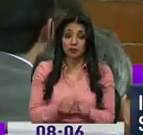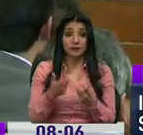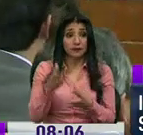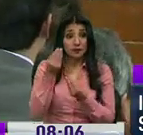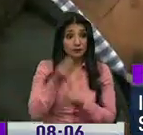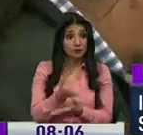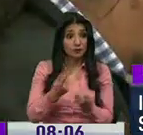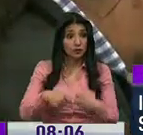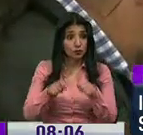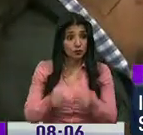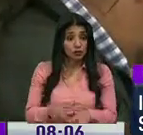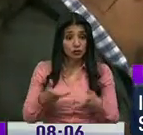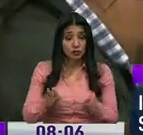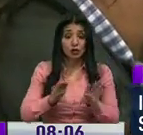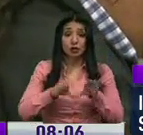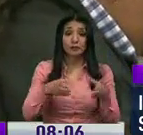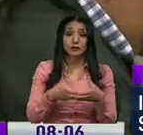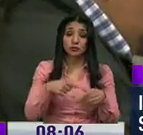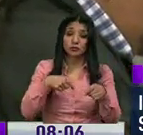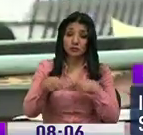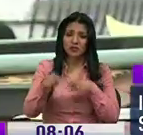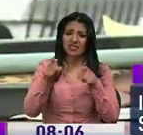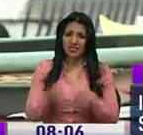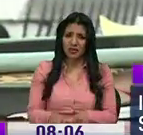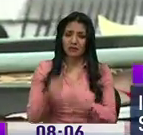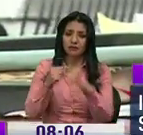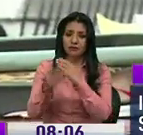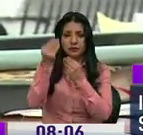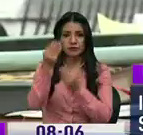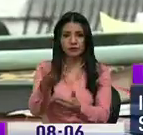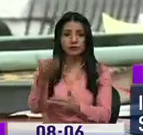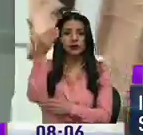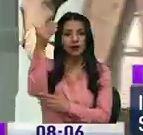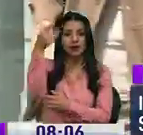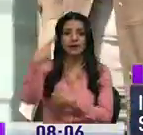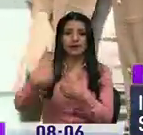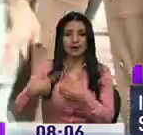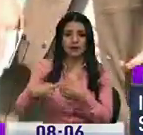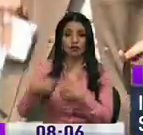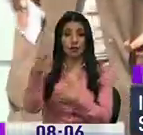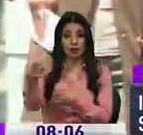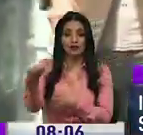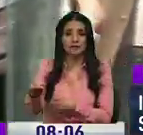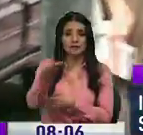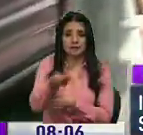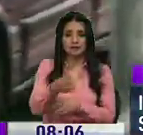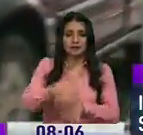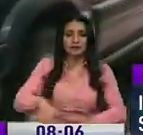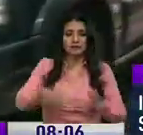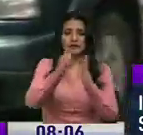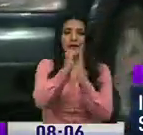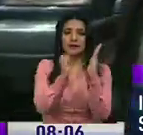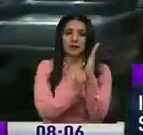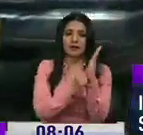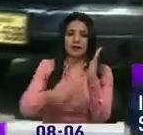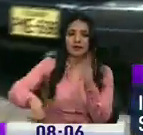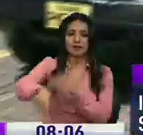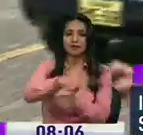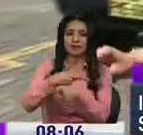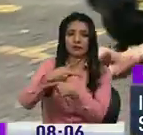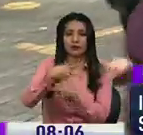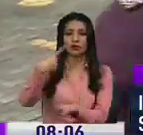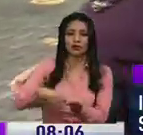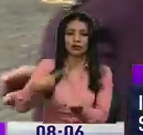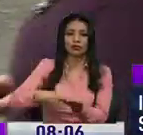conozca ese contrato, la Comisión de Movilidad deberá enviar un informe al alcalde de Quito y este a su vez poner en el orden del día para tratar el